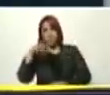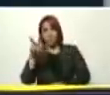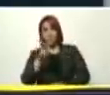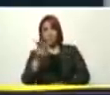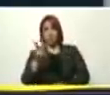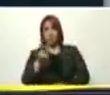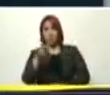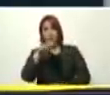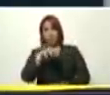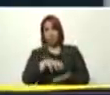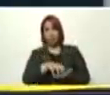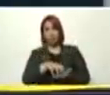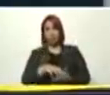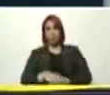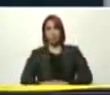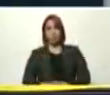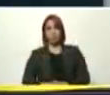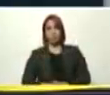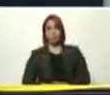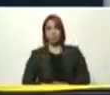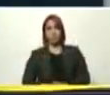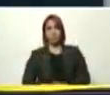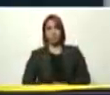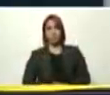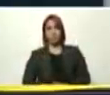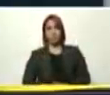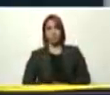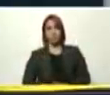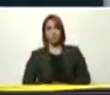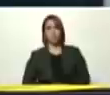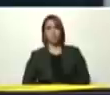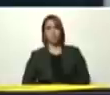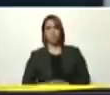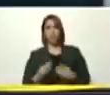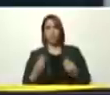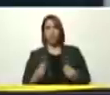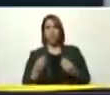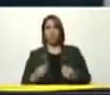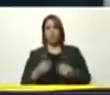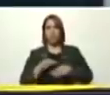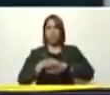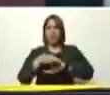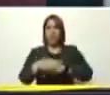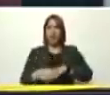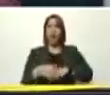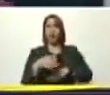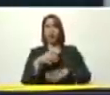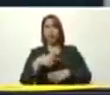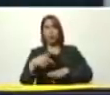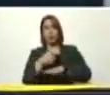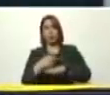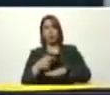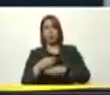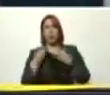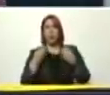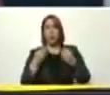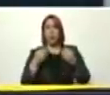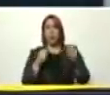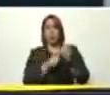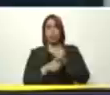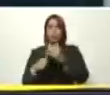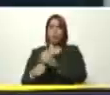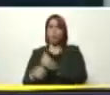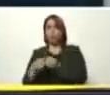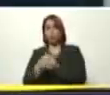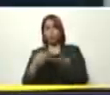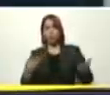el estado de esas gobernaciones. ¿Cómo han encontrado ustedes que le digan al pueblo? ¿Ustedes saben por